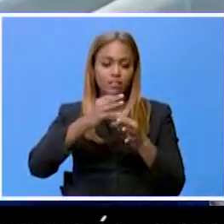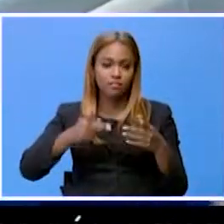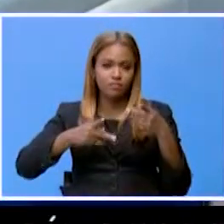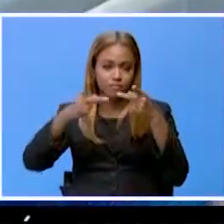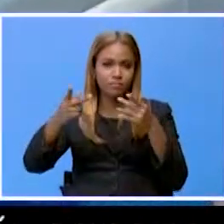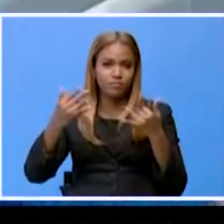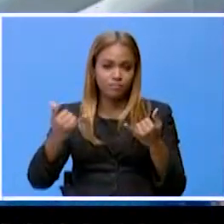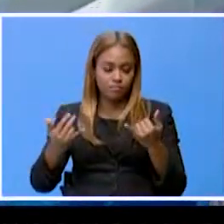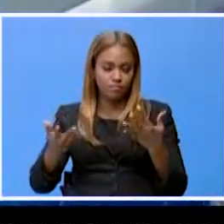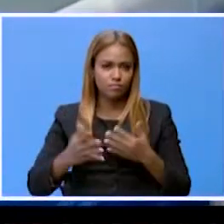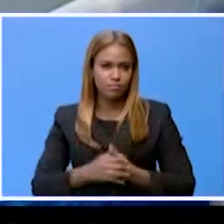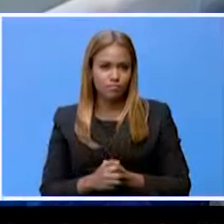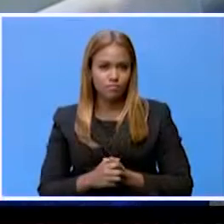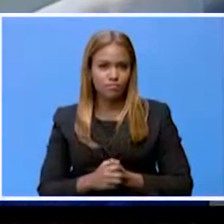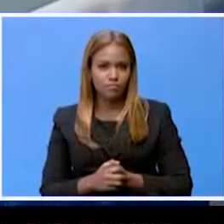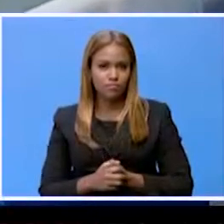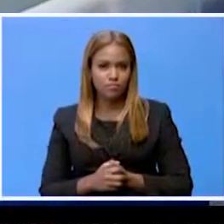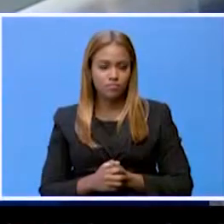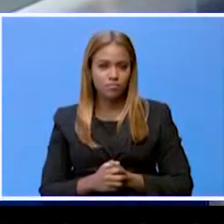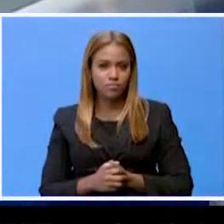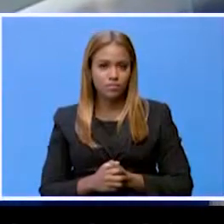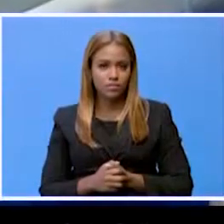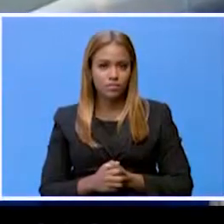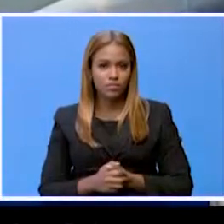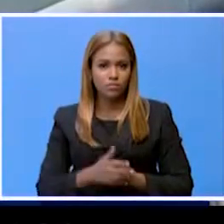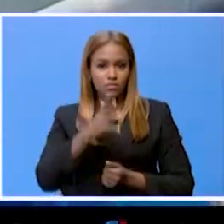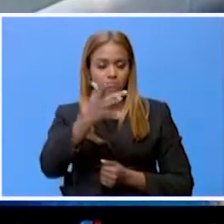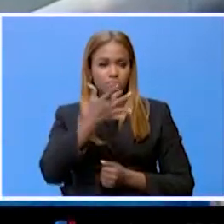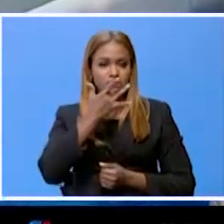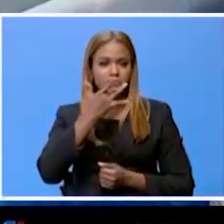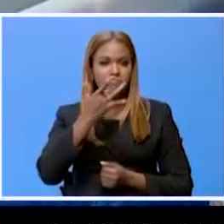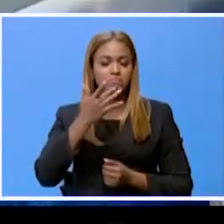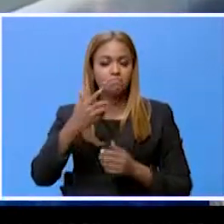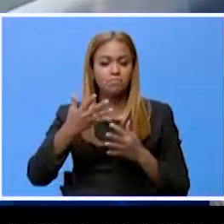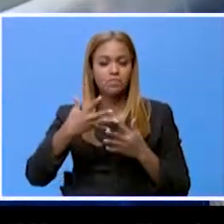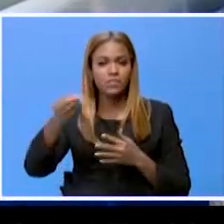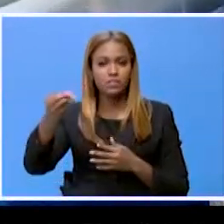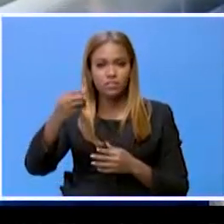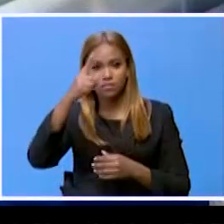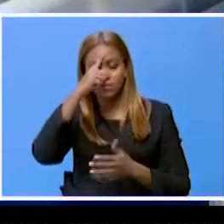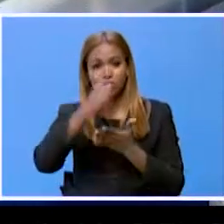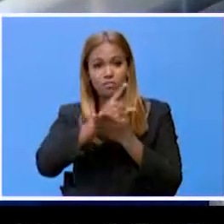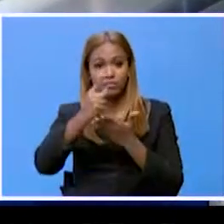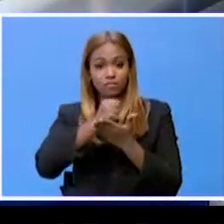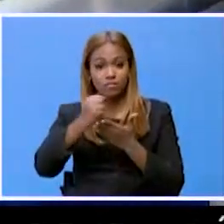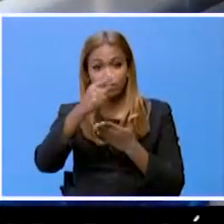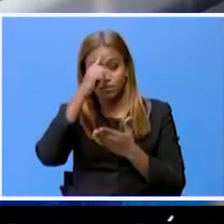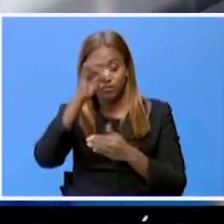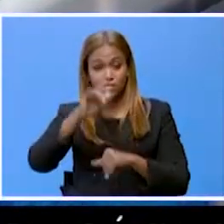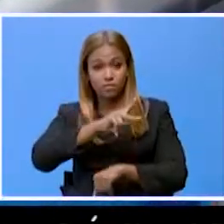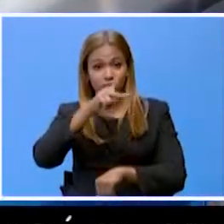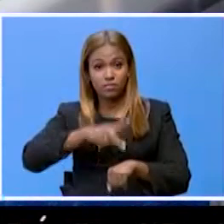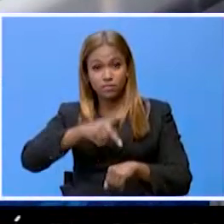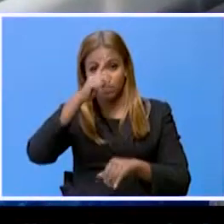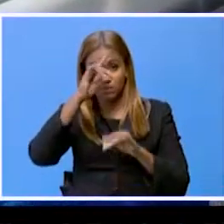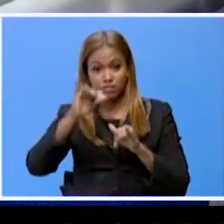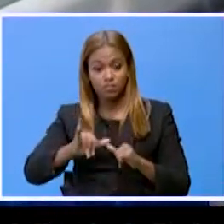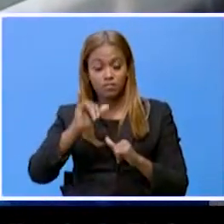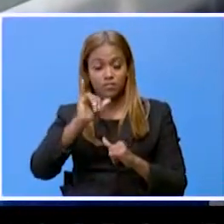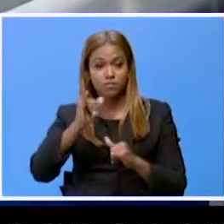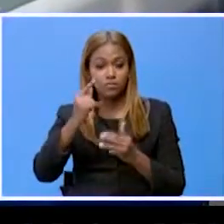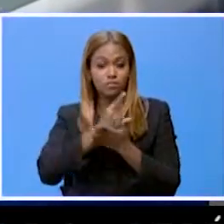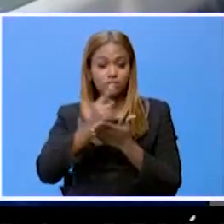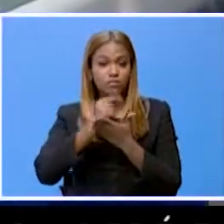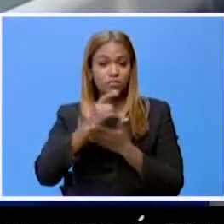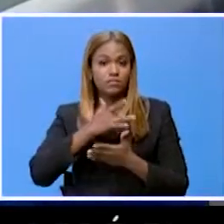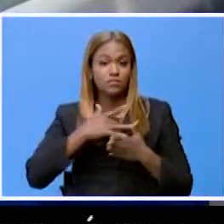San Francisco, ¿usted ha elegido irse en Semana Santa hasta esta provincia para pasar este tiempo de asueto en